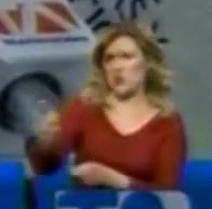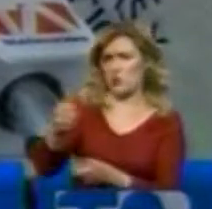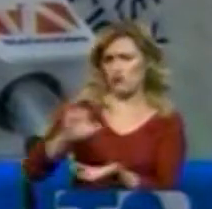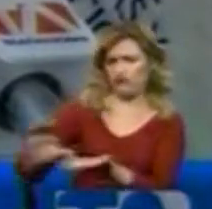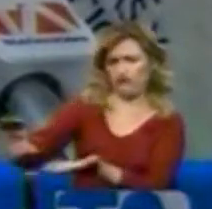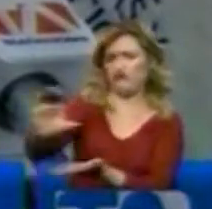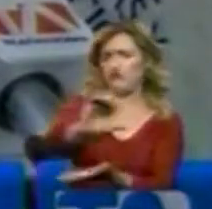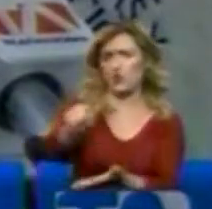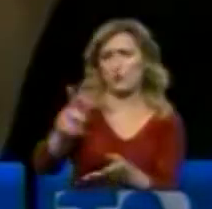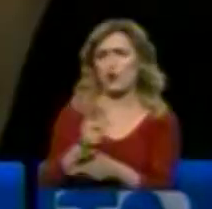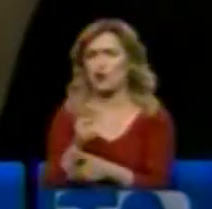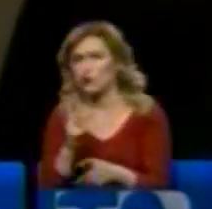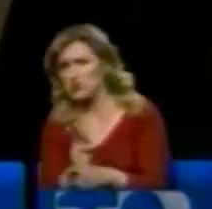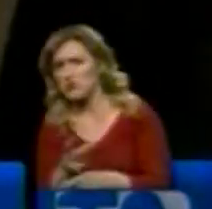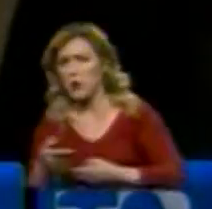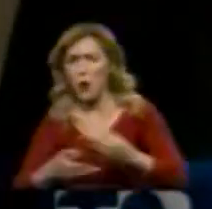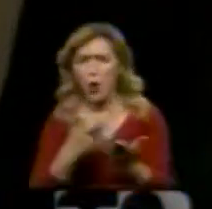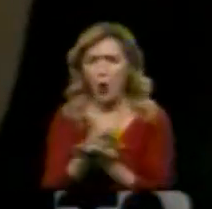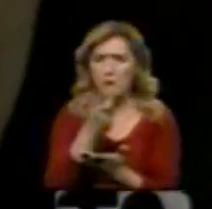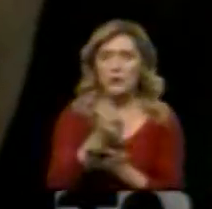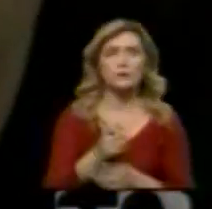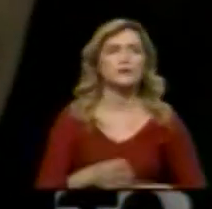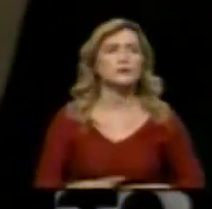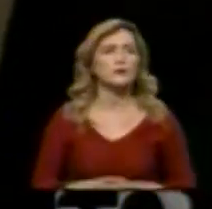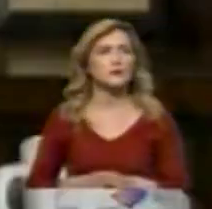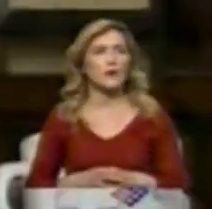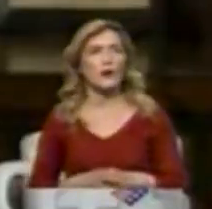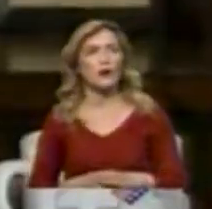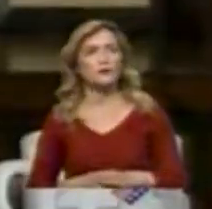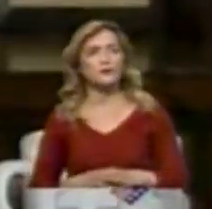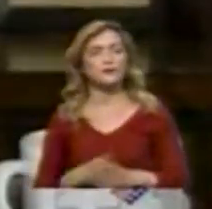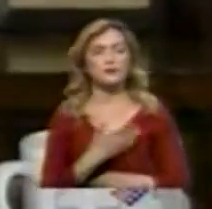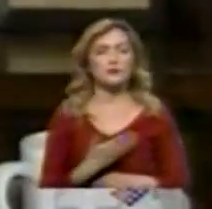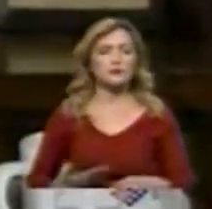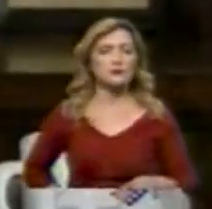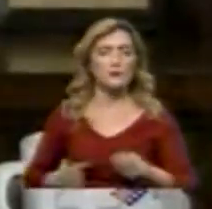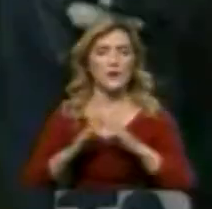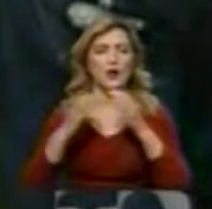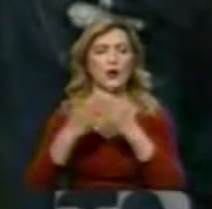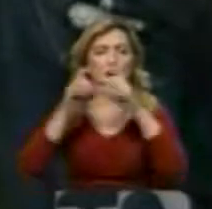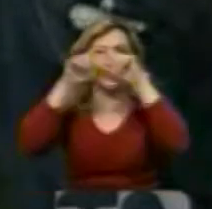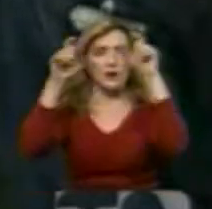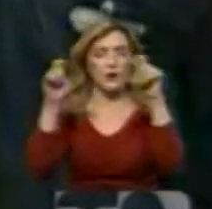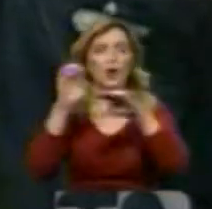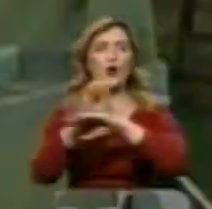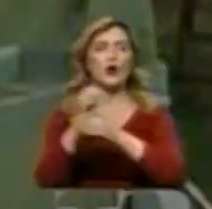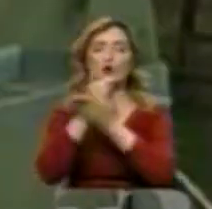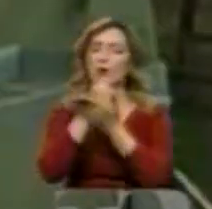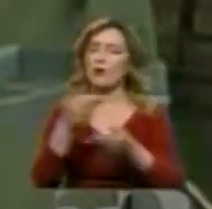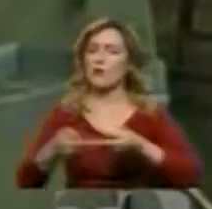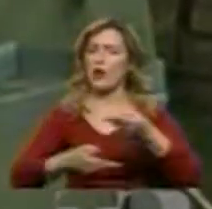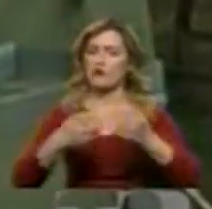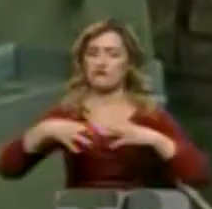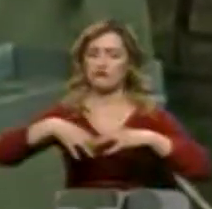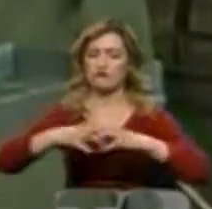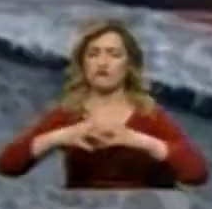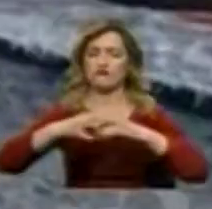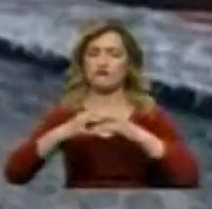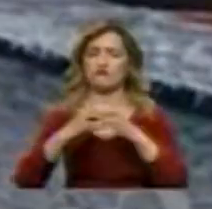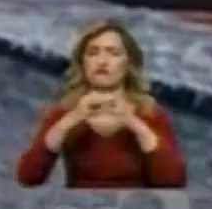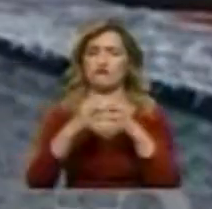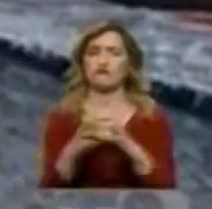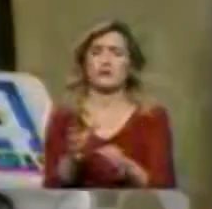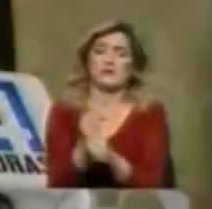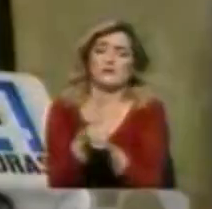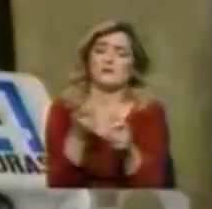productivos en sus negocios coincide el presidente del comité empresarial ecuatoriano en que la medida ayudará a la liquidez de los negocios y la recuperación de las operaciones